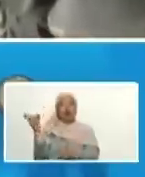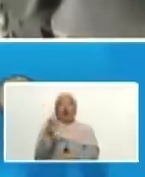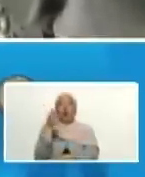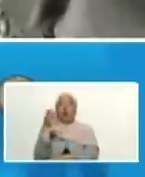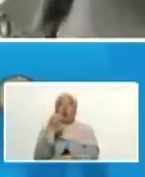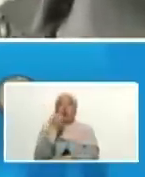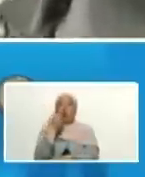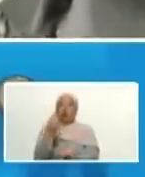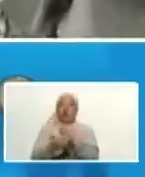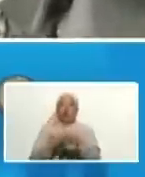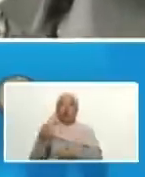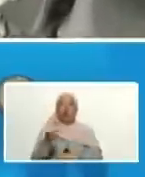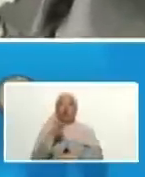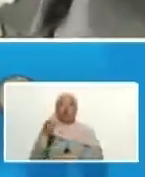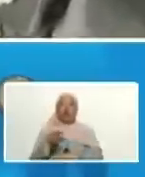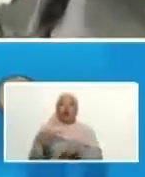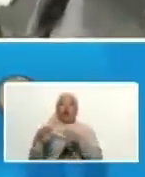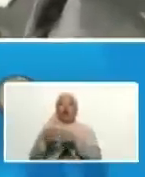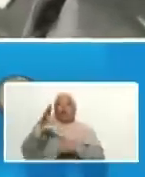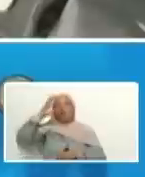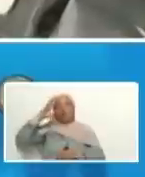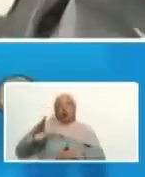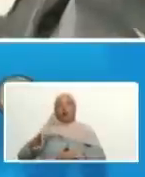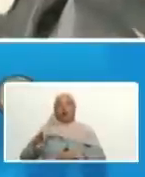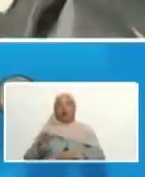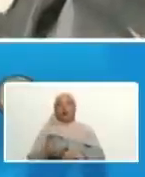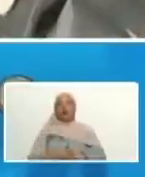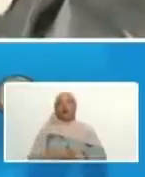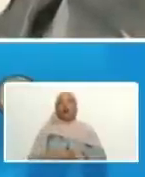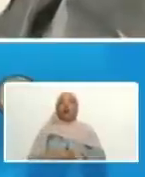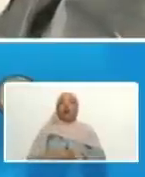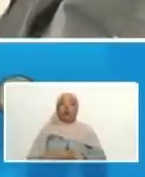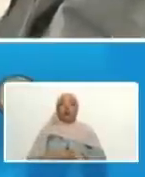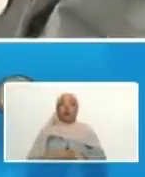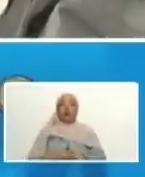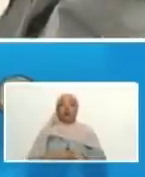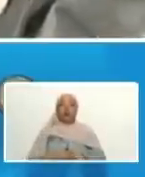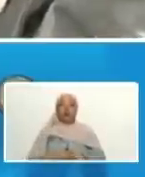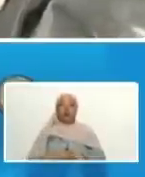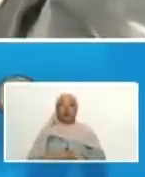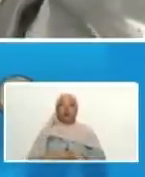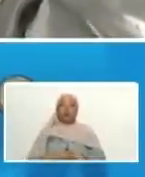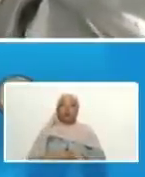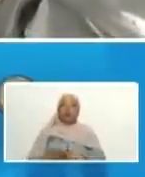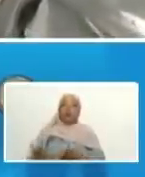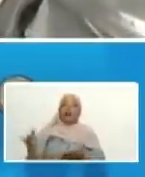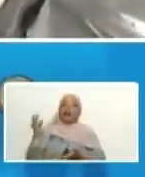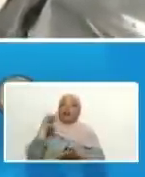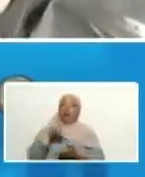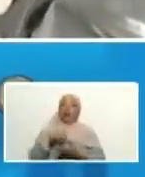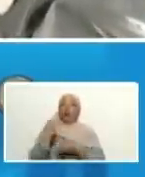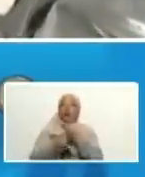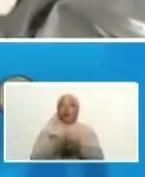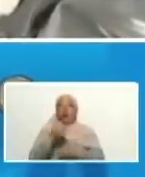maquinaria, de equipos militares, de armas, en el decomiso de